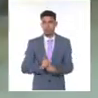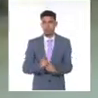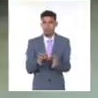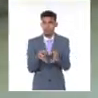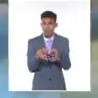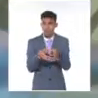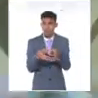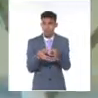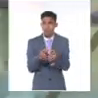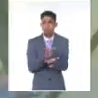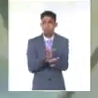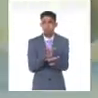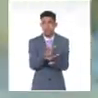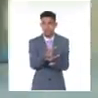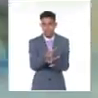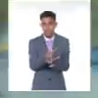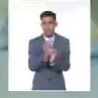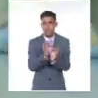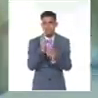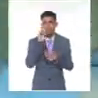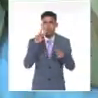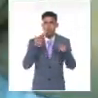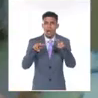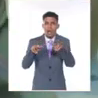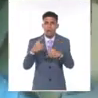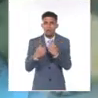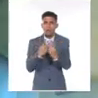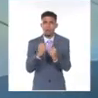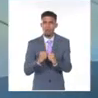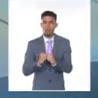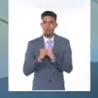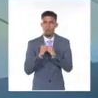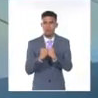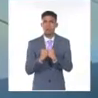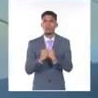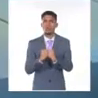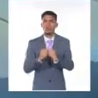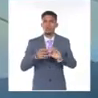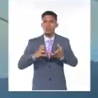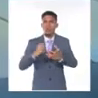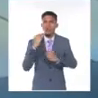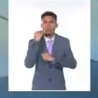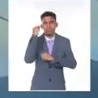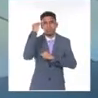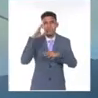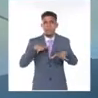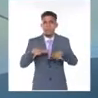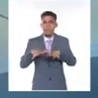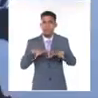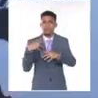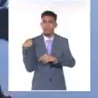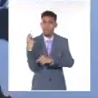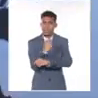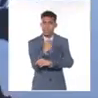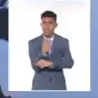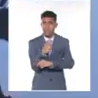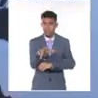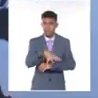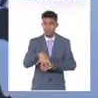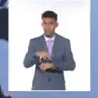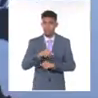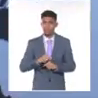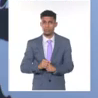que permanece en constante búsqueda y refuerza su labor pedagógica con la enseñanza artística del territorio. Esto me ha